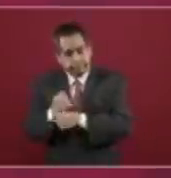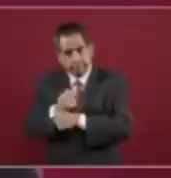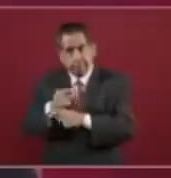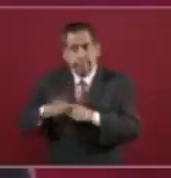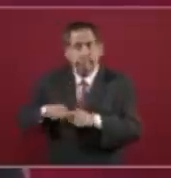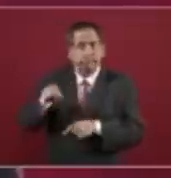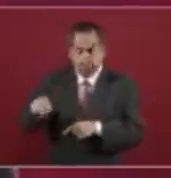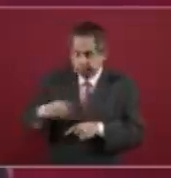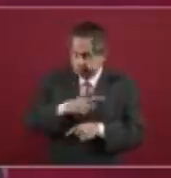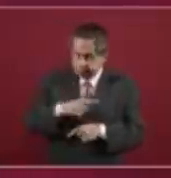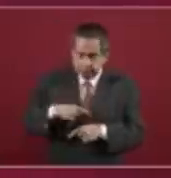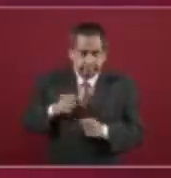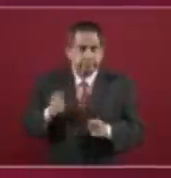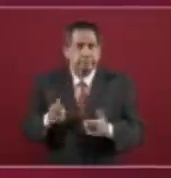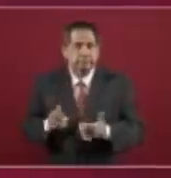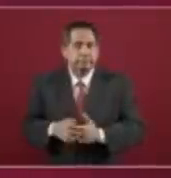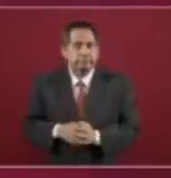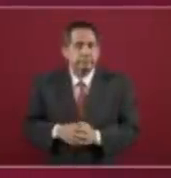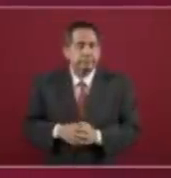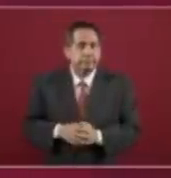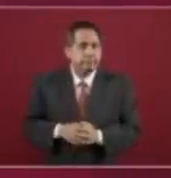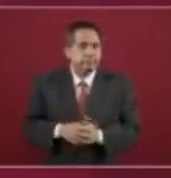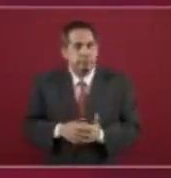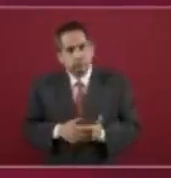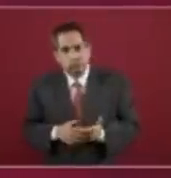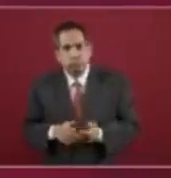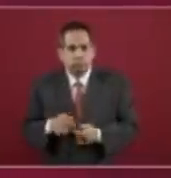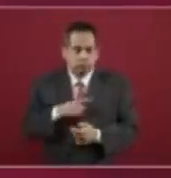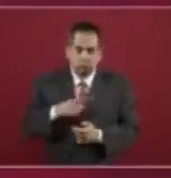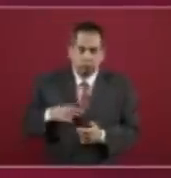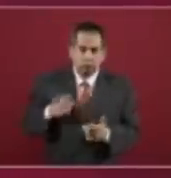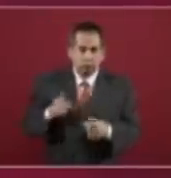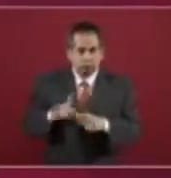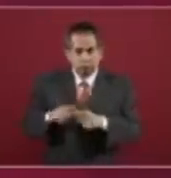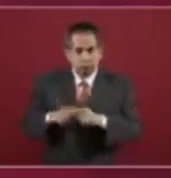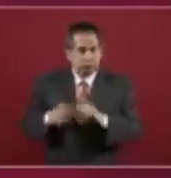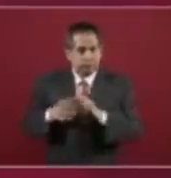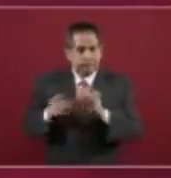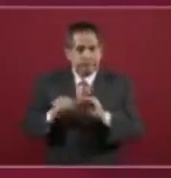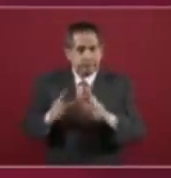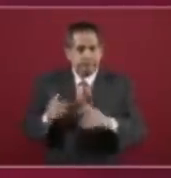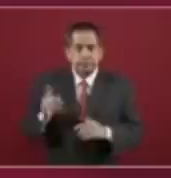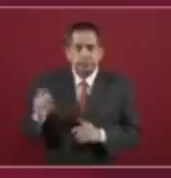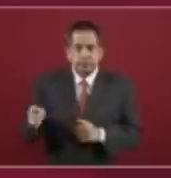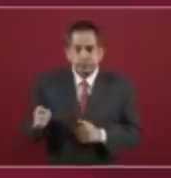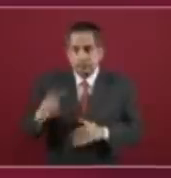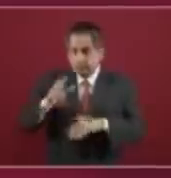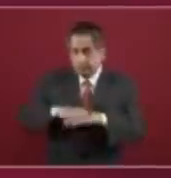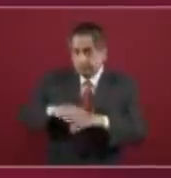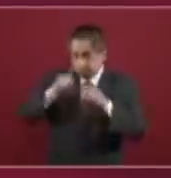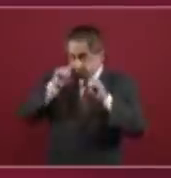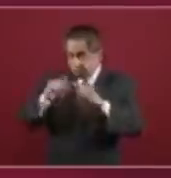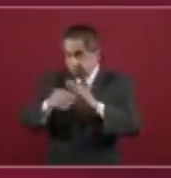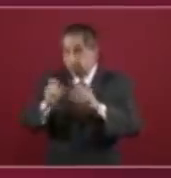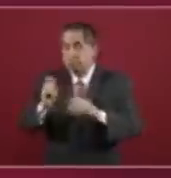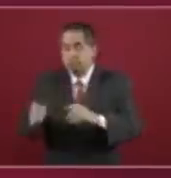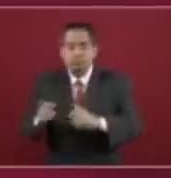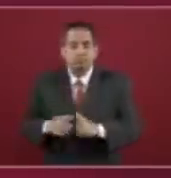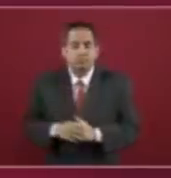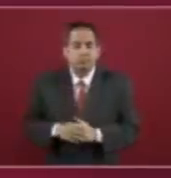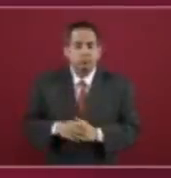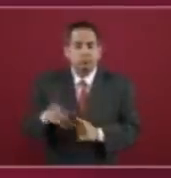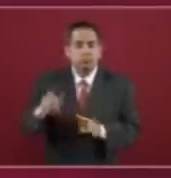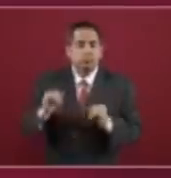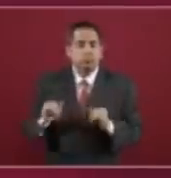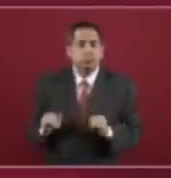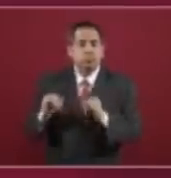pero debe de darse más atención en el Instituto